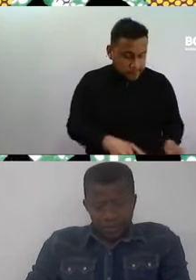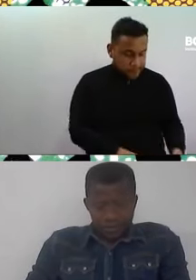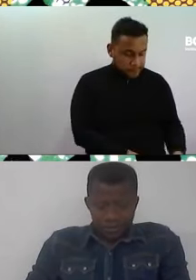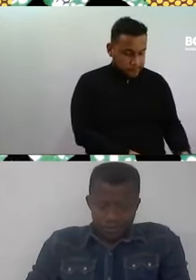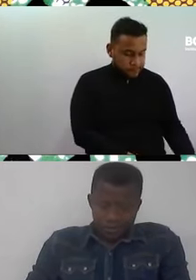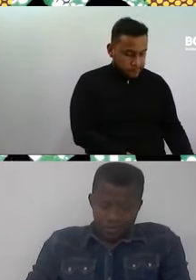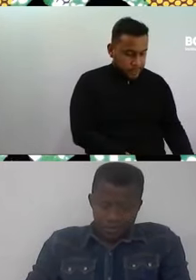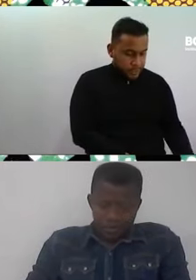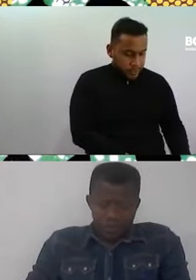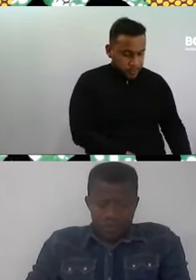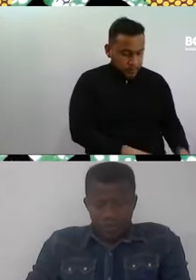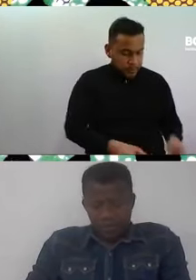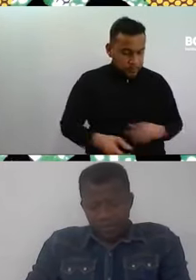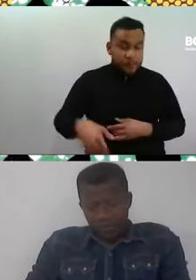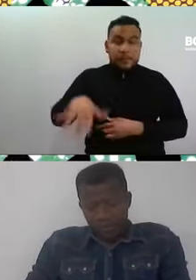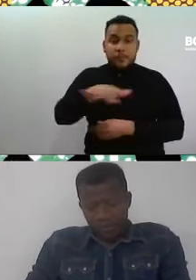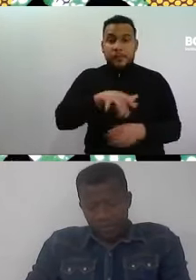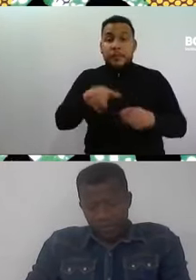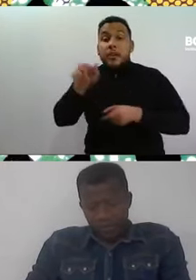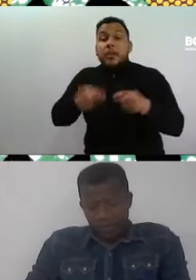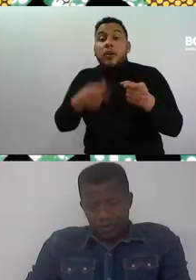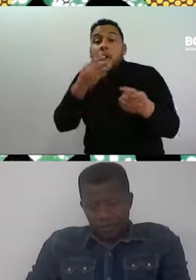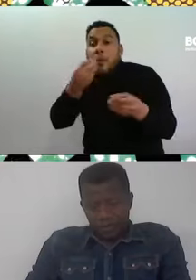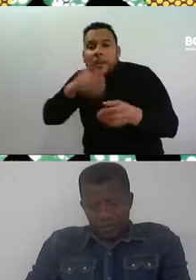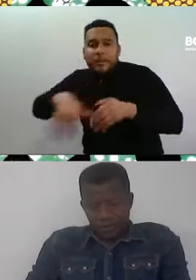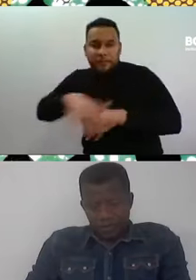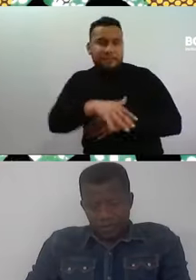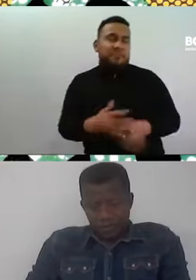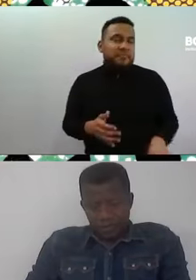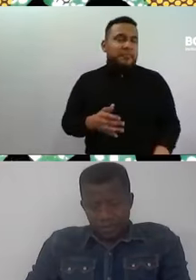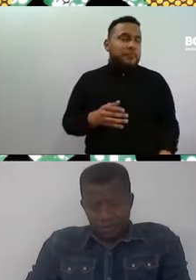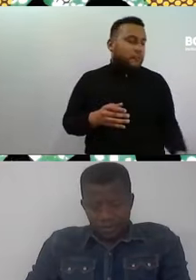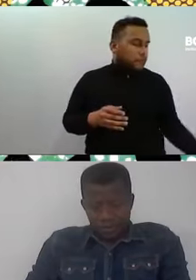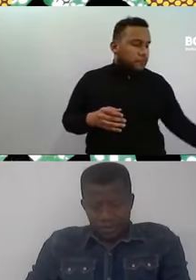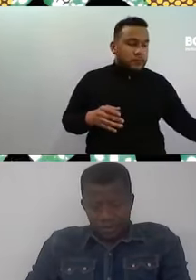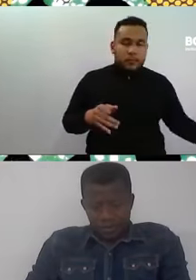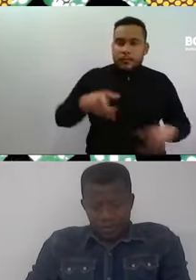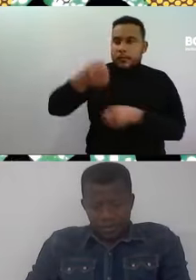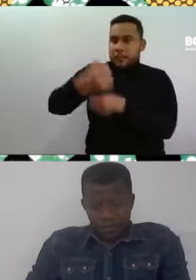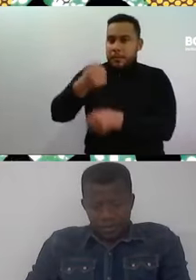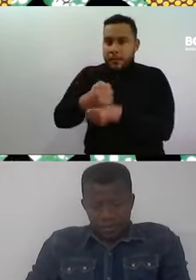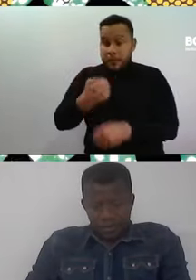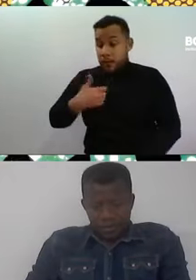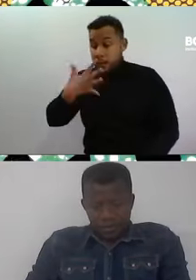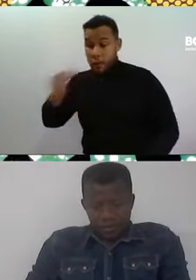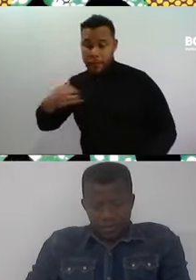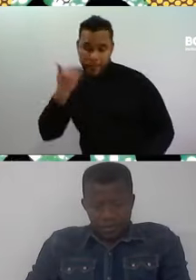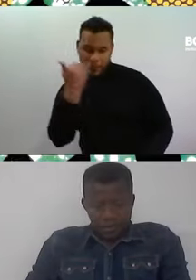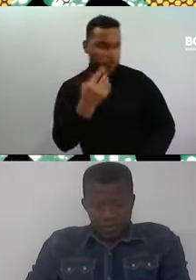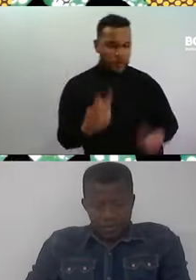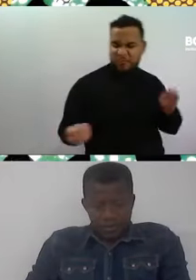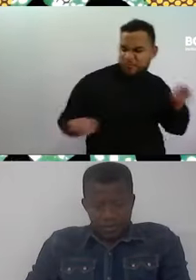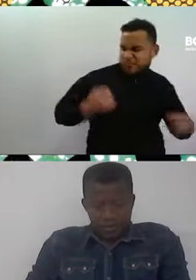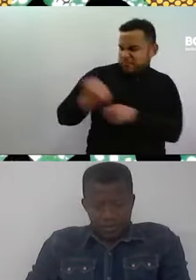la misma comunidad. ¿Sí? Entonces, está el trabajo de los dos, del hombre y de la mujer.